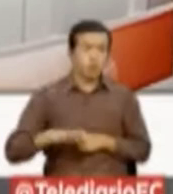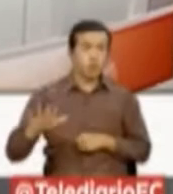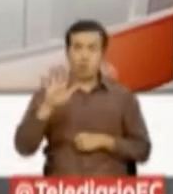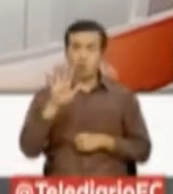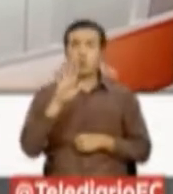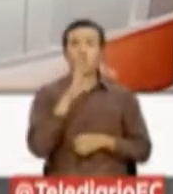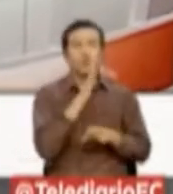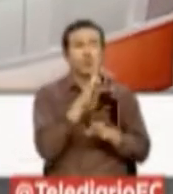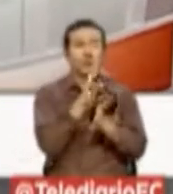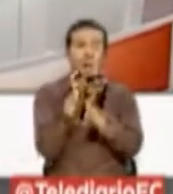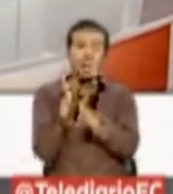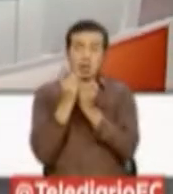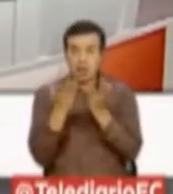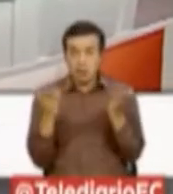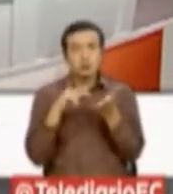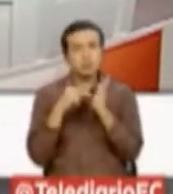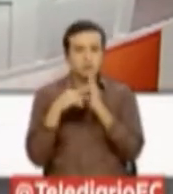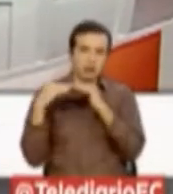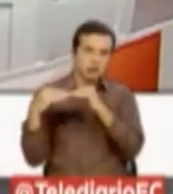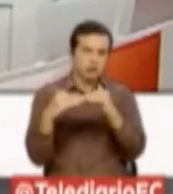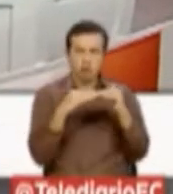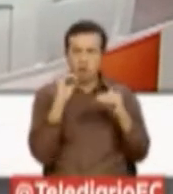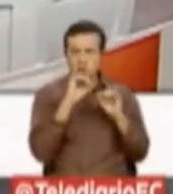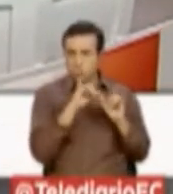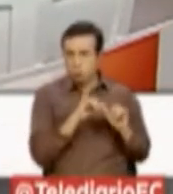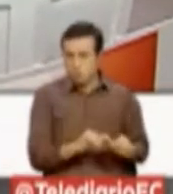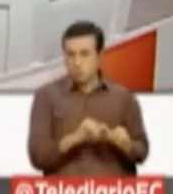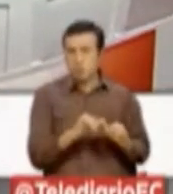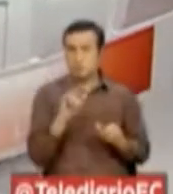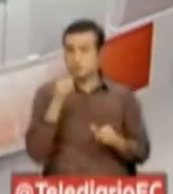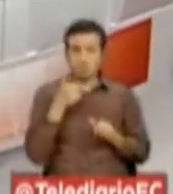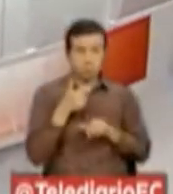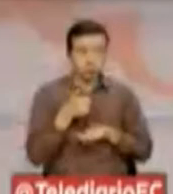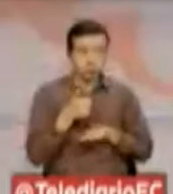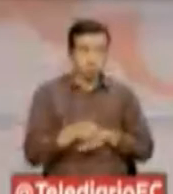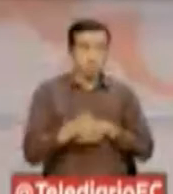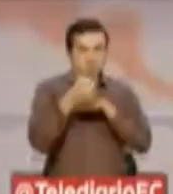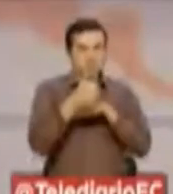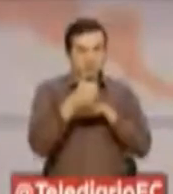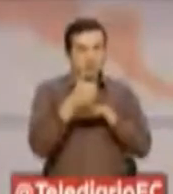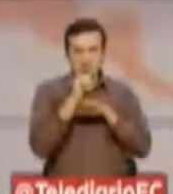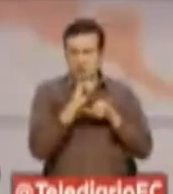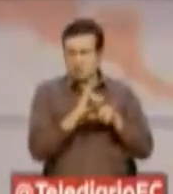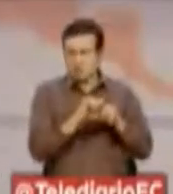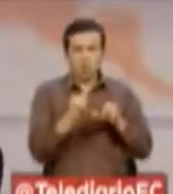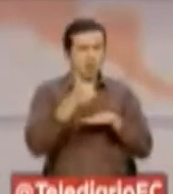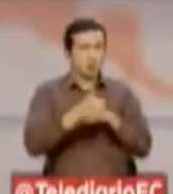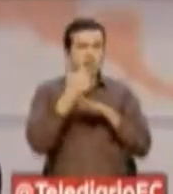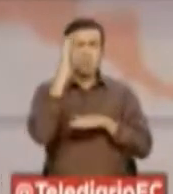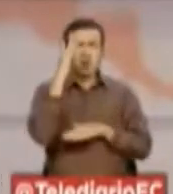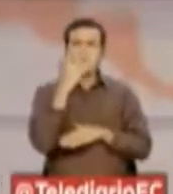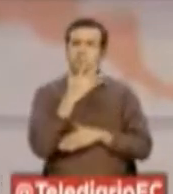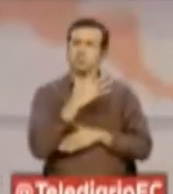alternar y eso es democracia oa permanecer porque el que ha estado en el poder o quien está en el poder tiene mucha más opción de